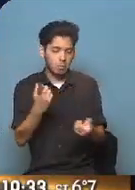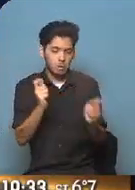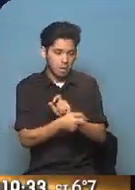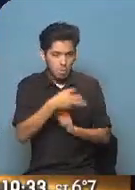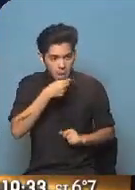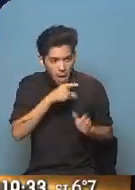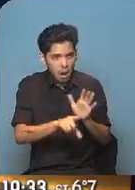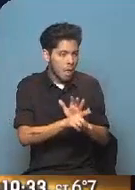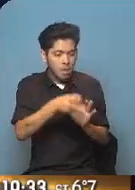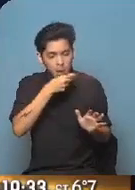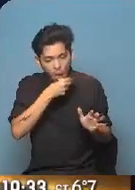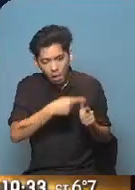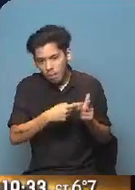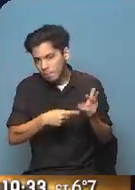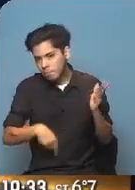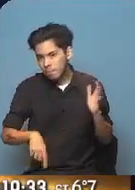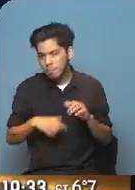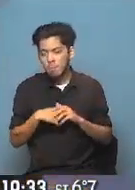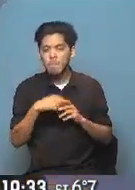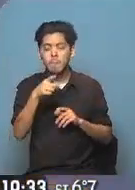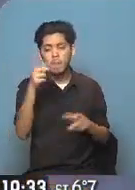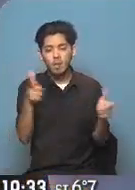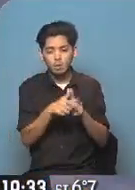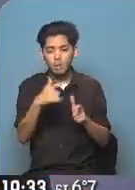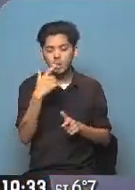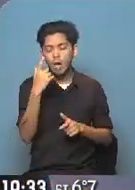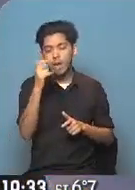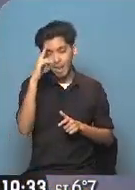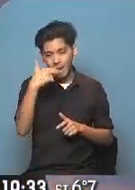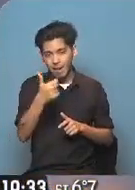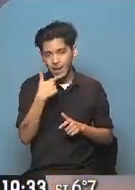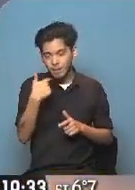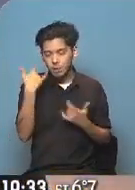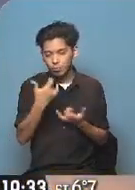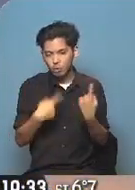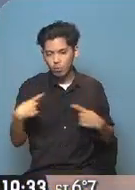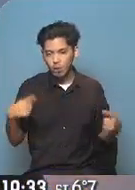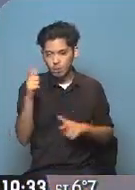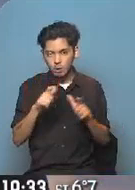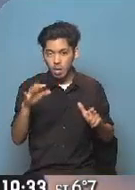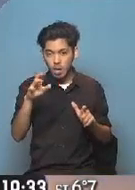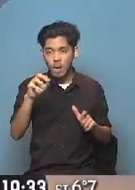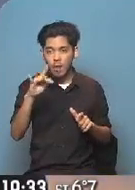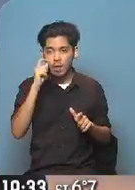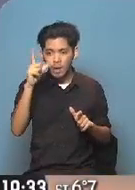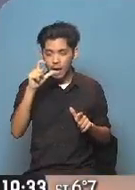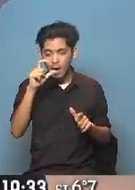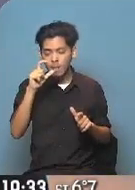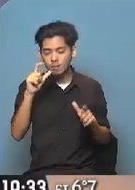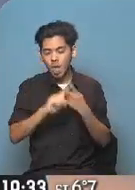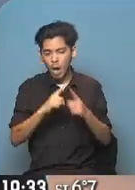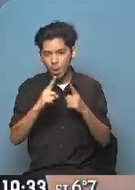ninguna legislación correcto en esa reunión con jabón arena sé que hubo varios diputados el radicalismo está completamente de acuerdo entonces con esta